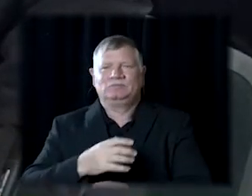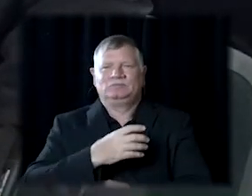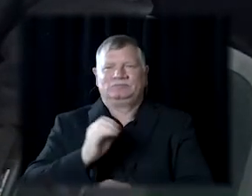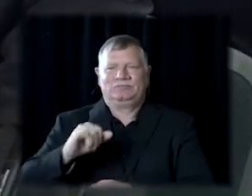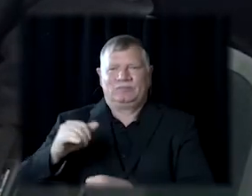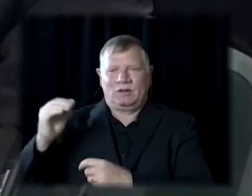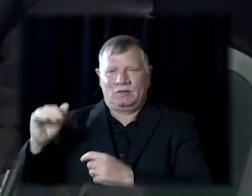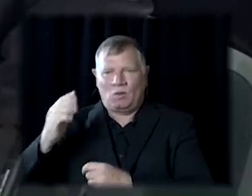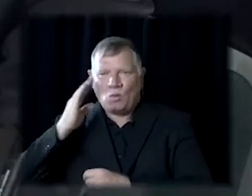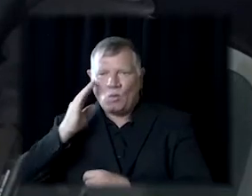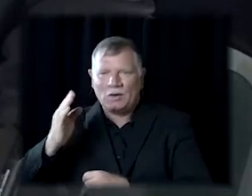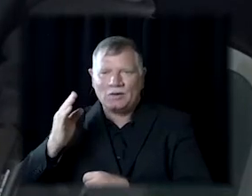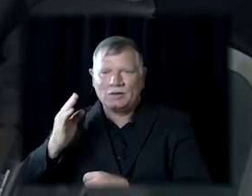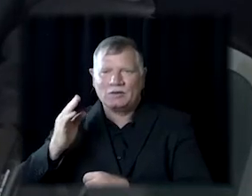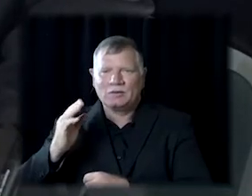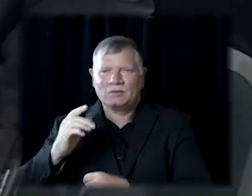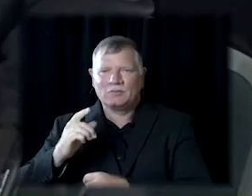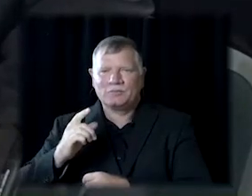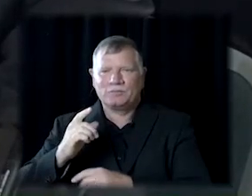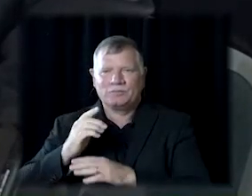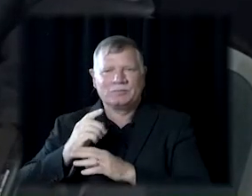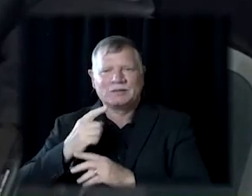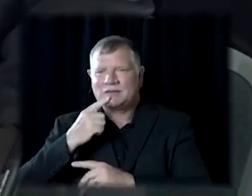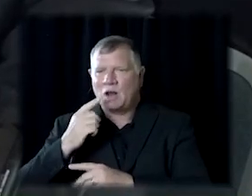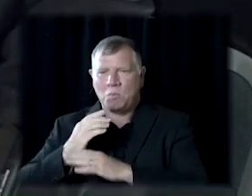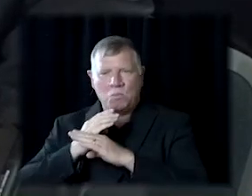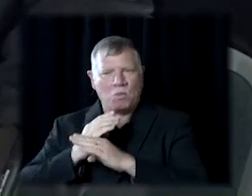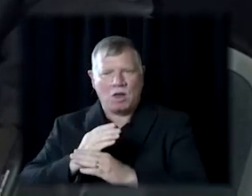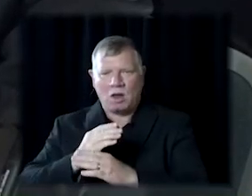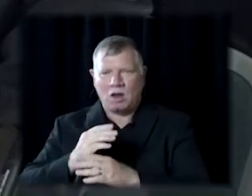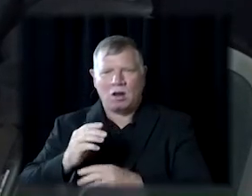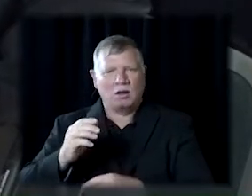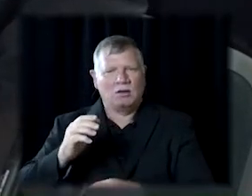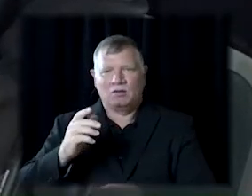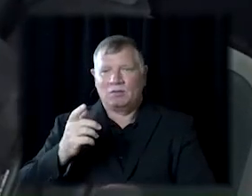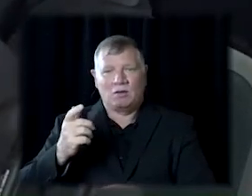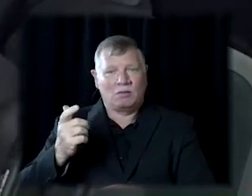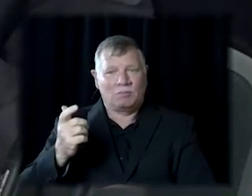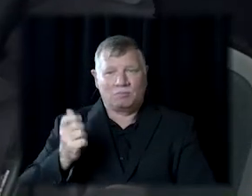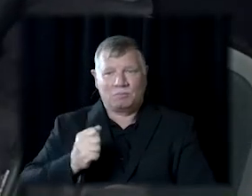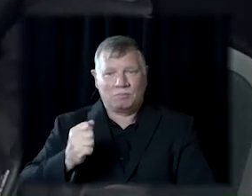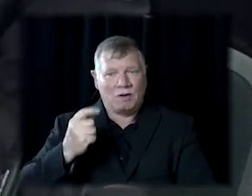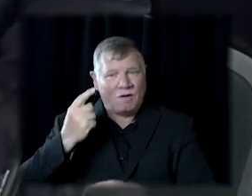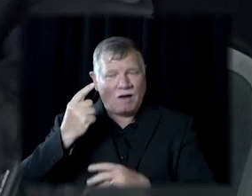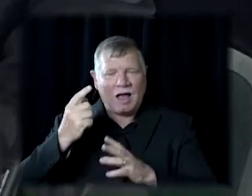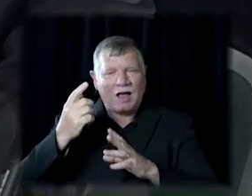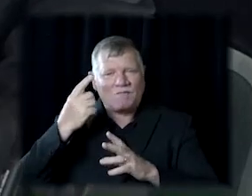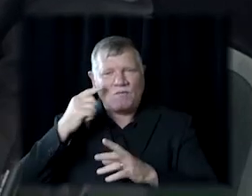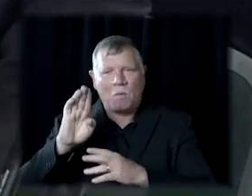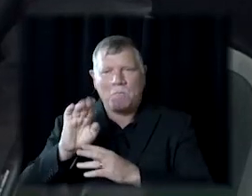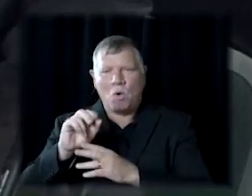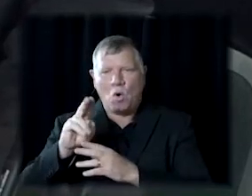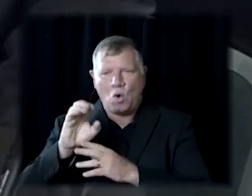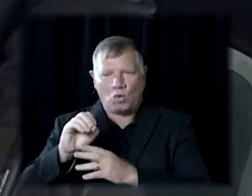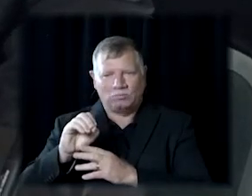En ese renglón va a haber que se prohíbe el pago del bono de Navidad. No tan solo no se presupuesta, sino se